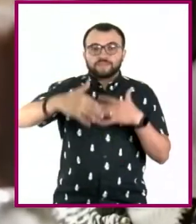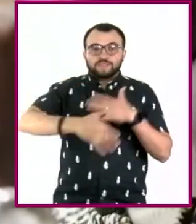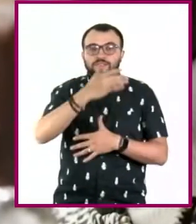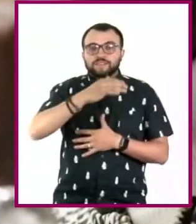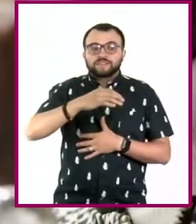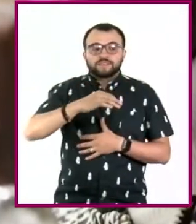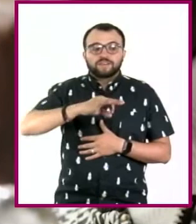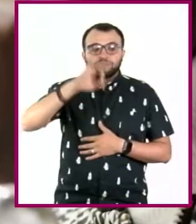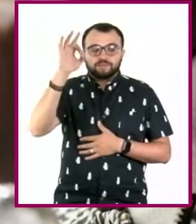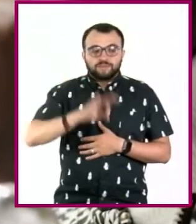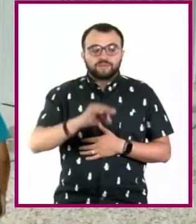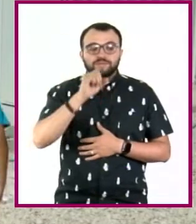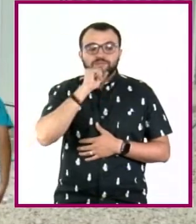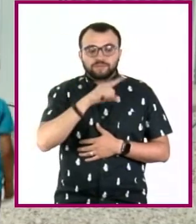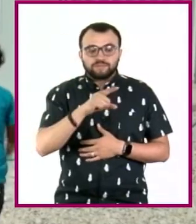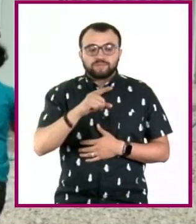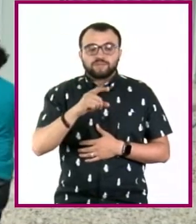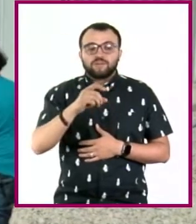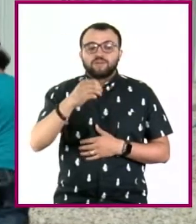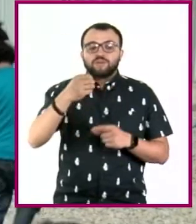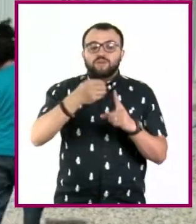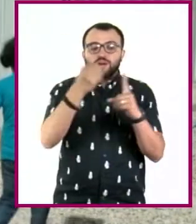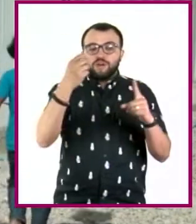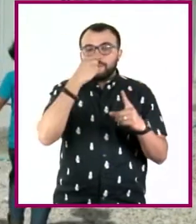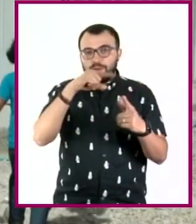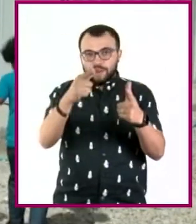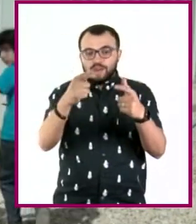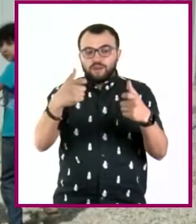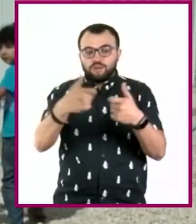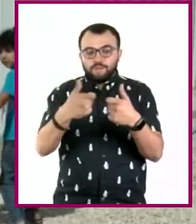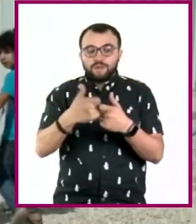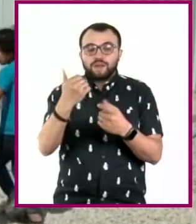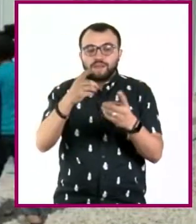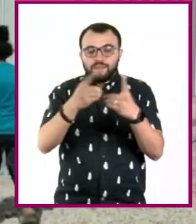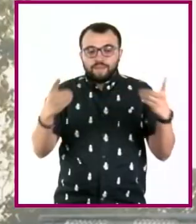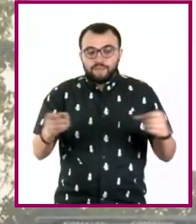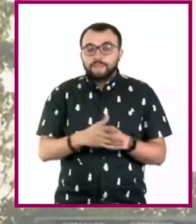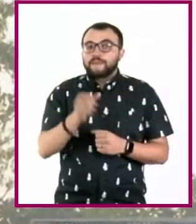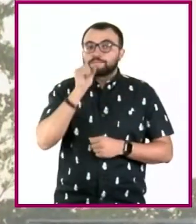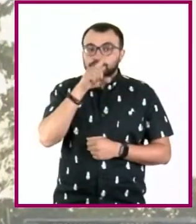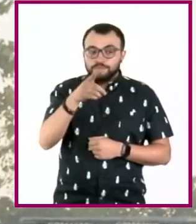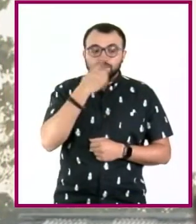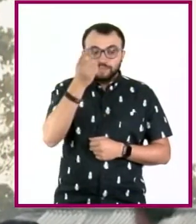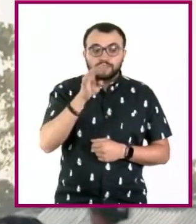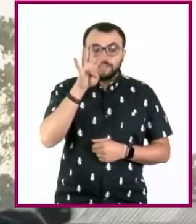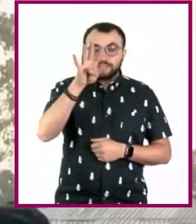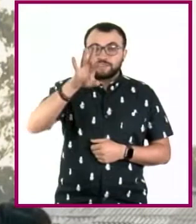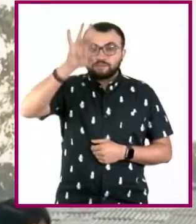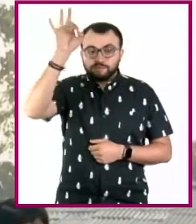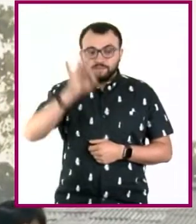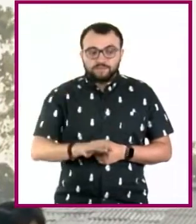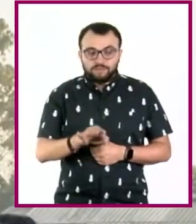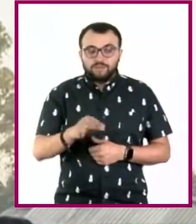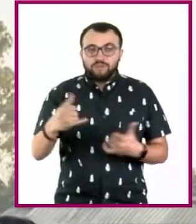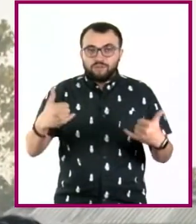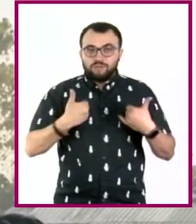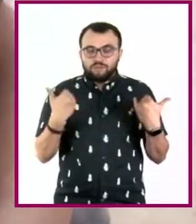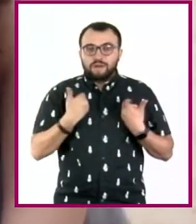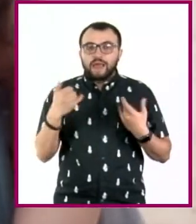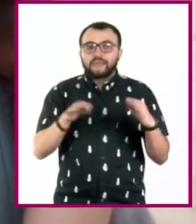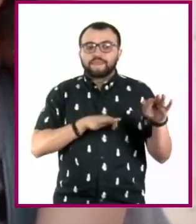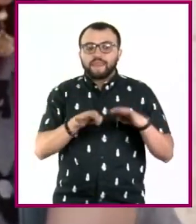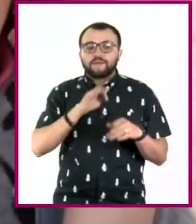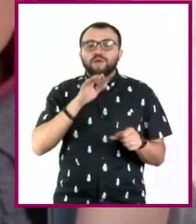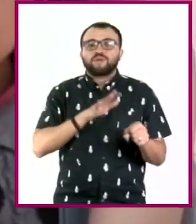de la Organización para la Cooperación y el Desarrollo. El mismo informe reportó que el 19% de los jóvenes trabajan